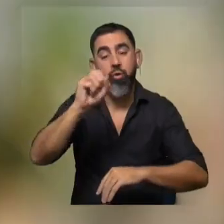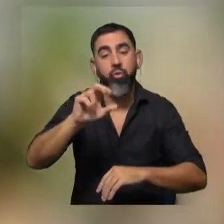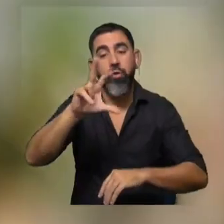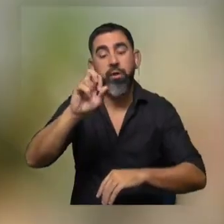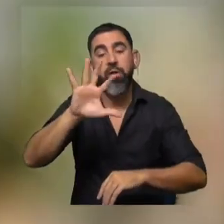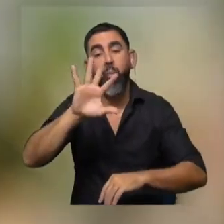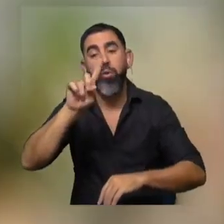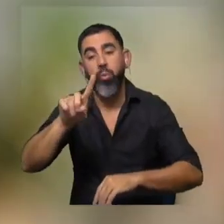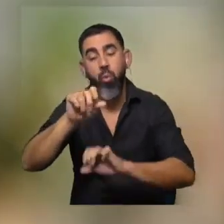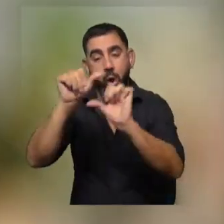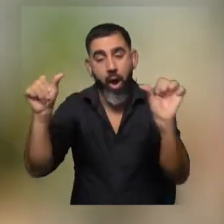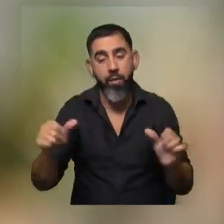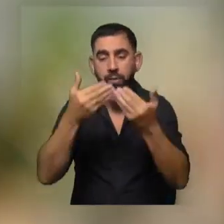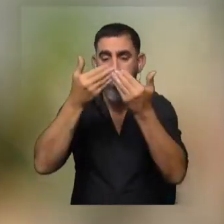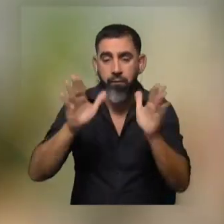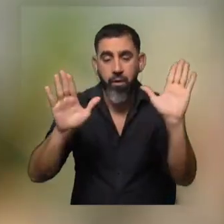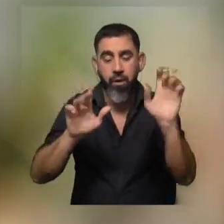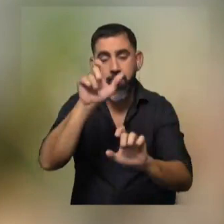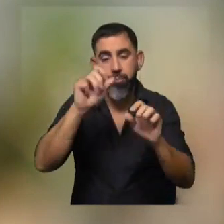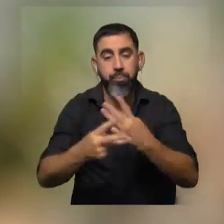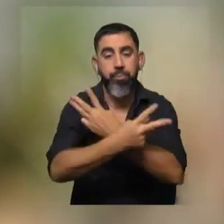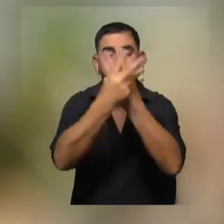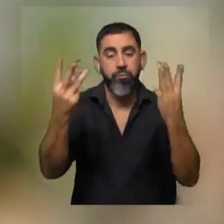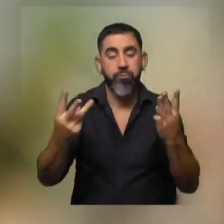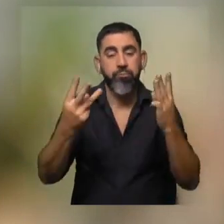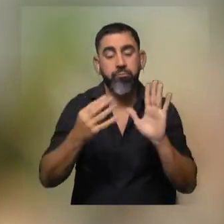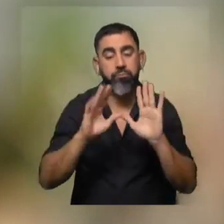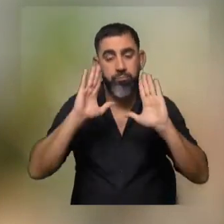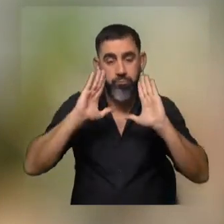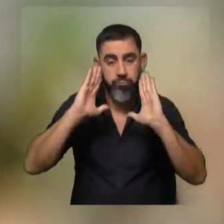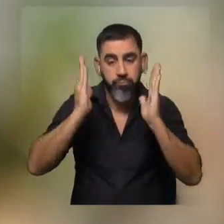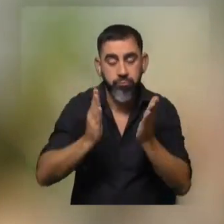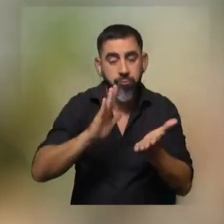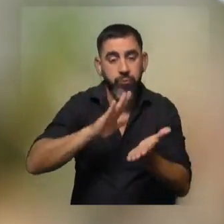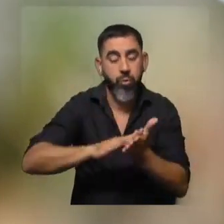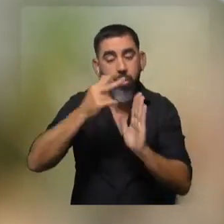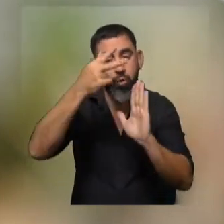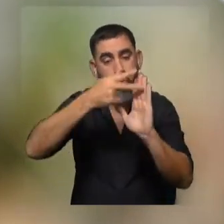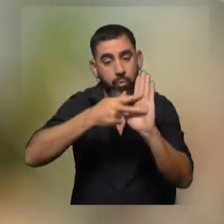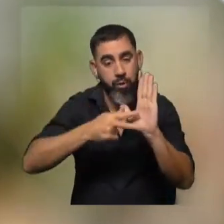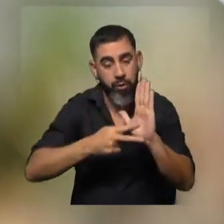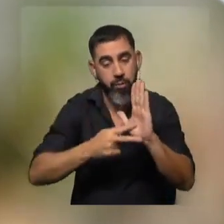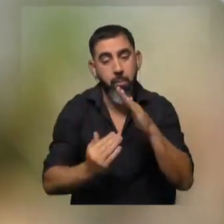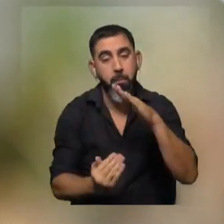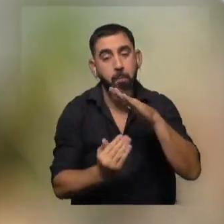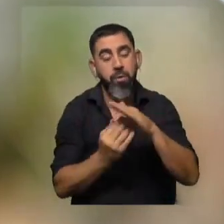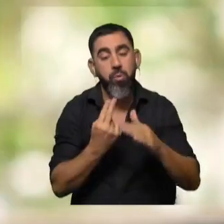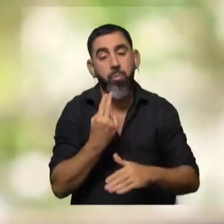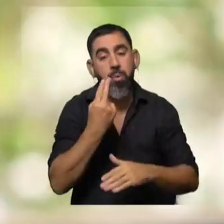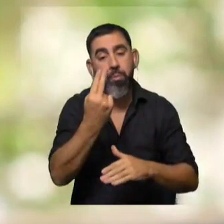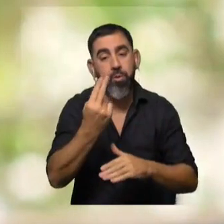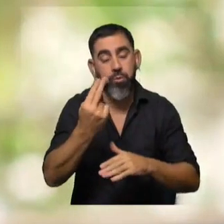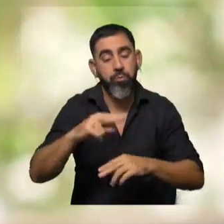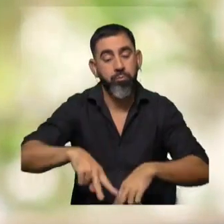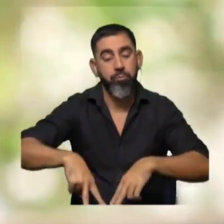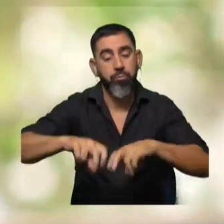la actividad, que está abierta al público en general, se presentarán abordajes sobre normativa, límites máximos permitidos y